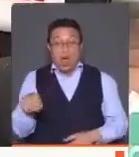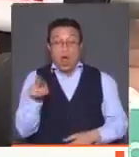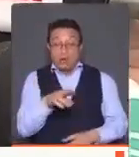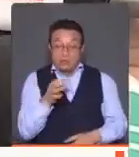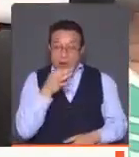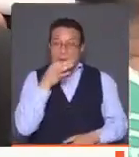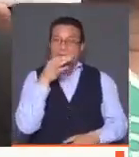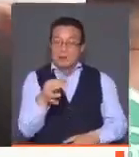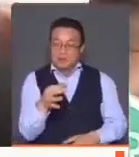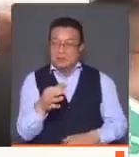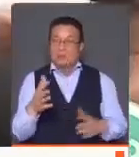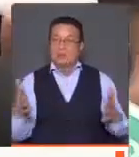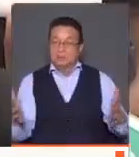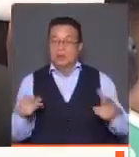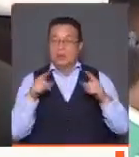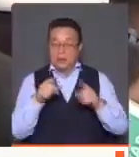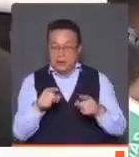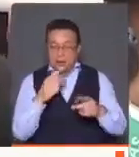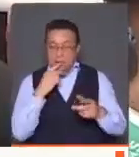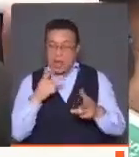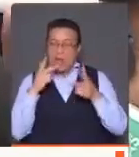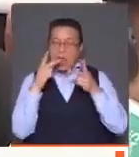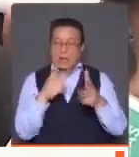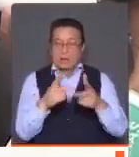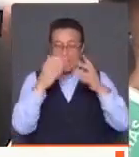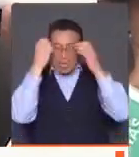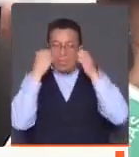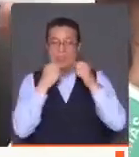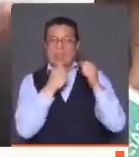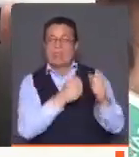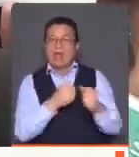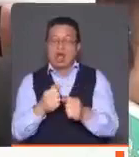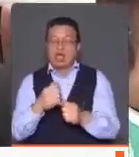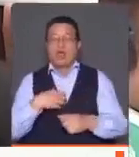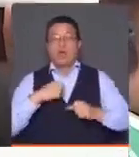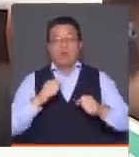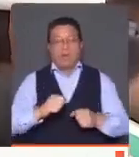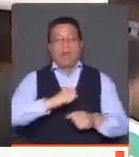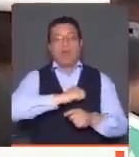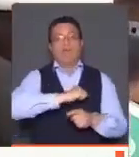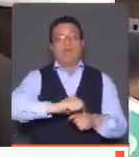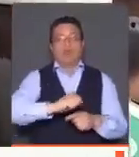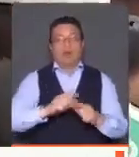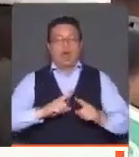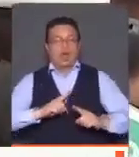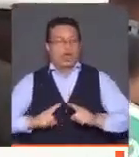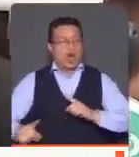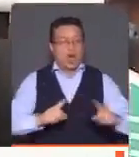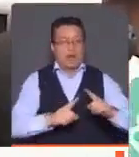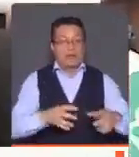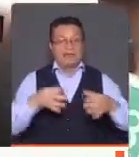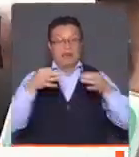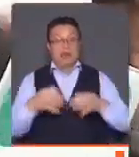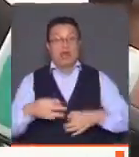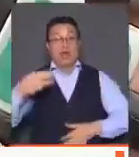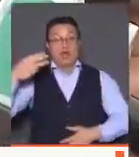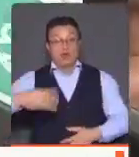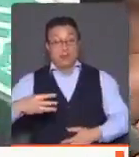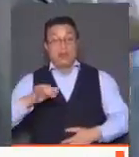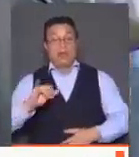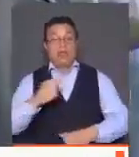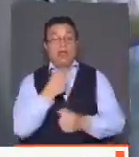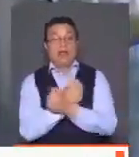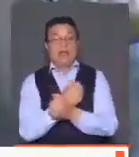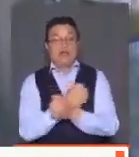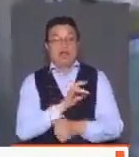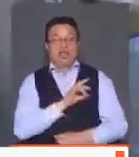con todas sus palabras Esto fue un atentado terrorista que logramos frustrar por la acción coordinada entre seguridad municipal y carabineros de